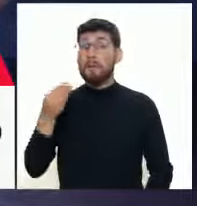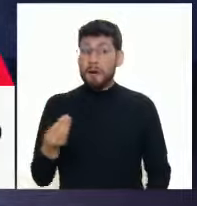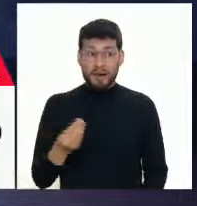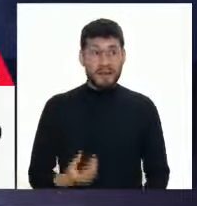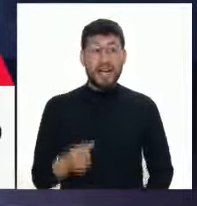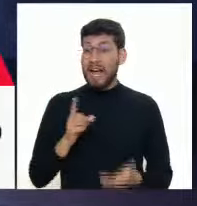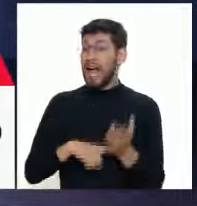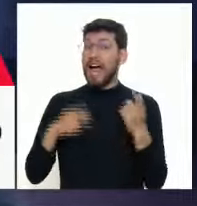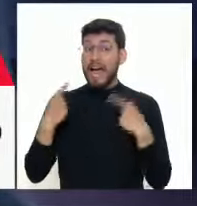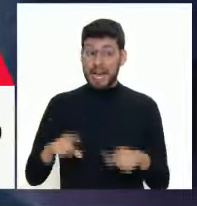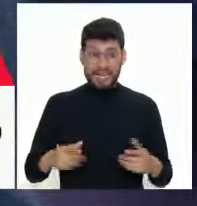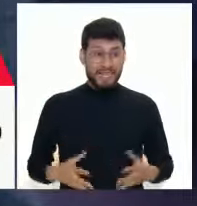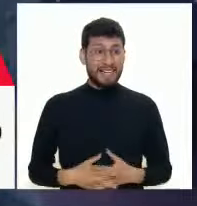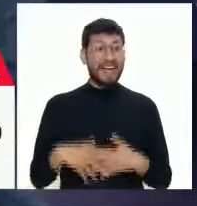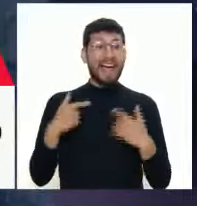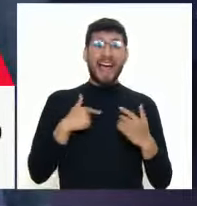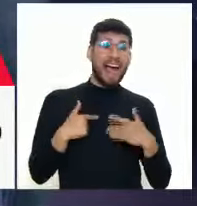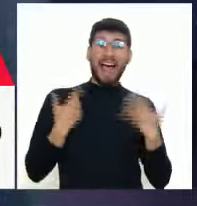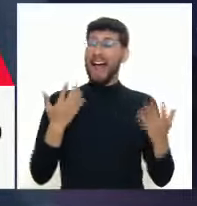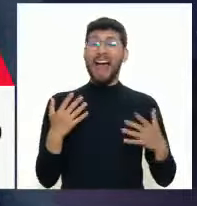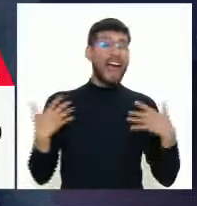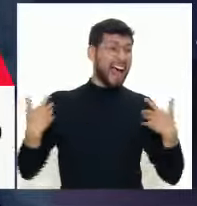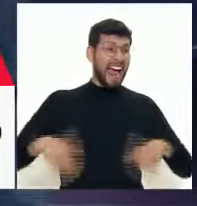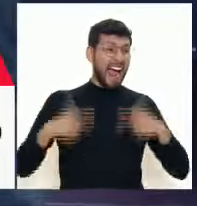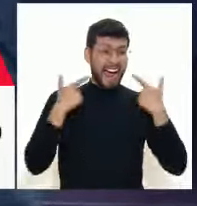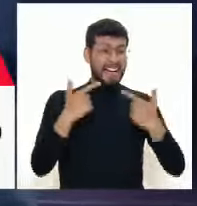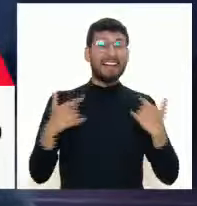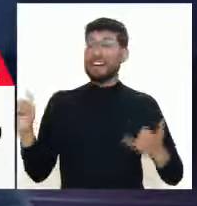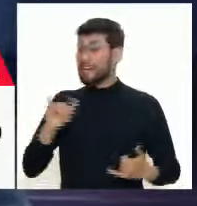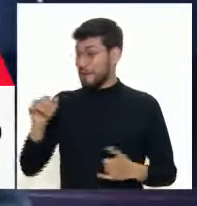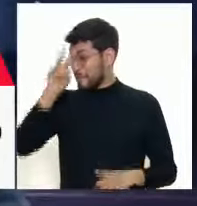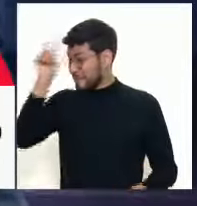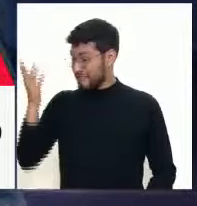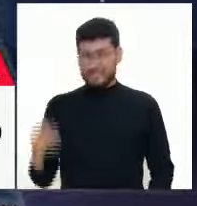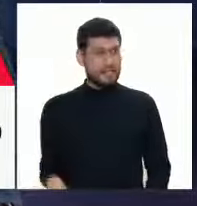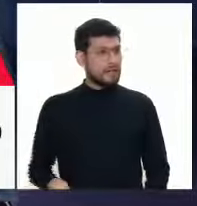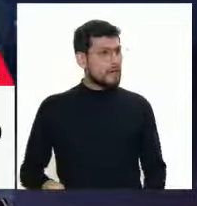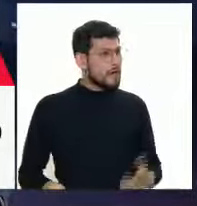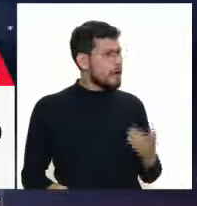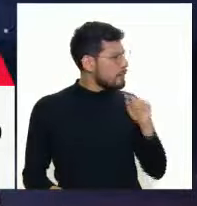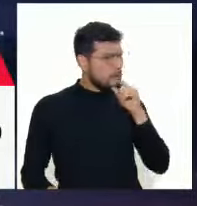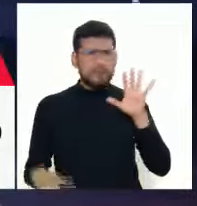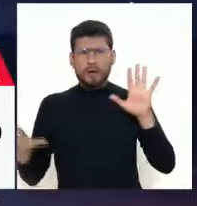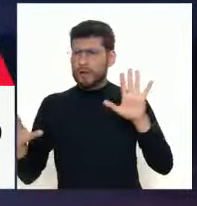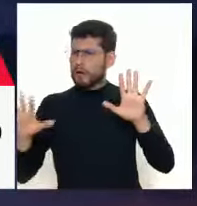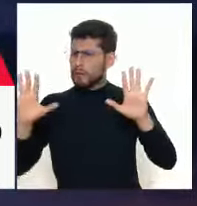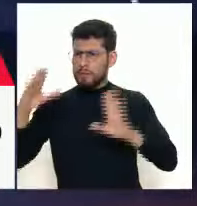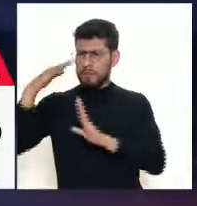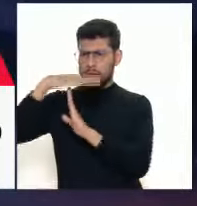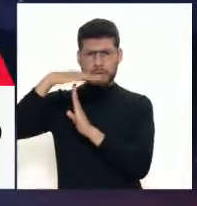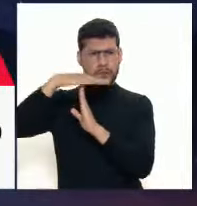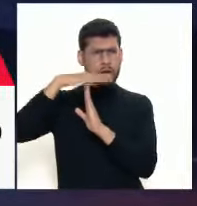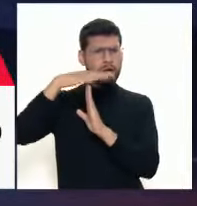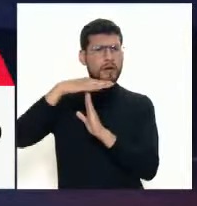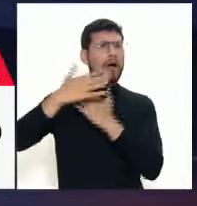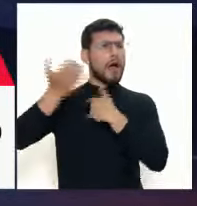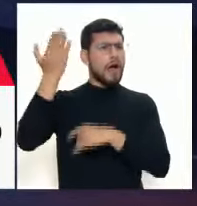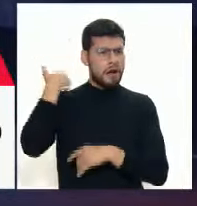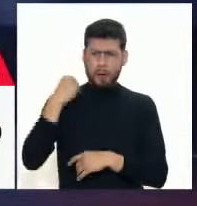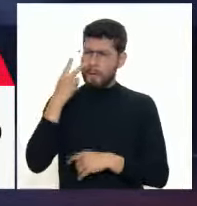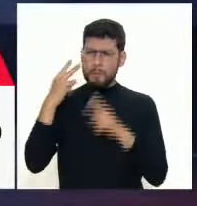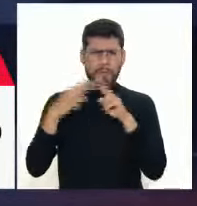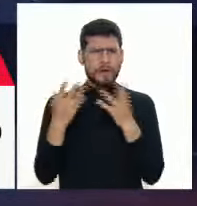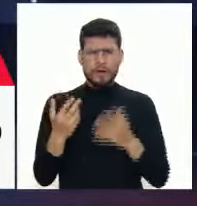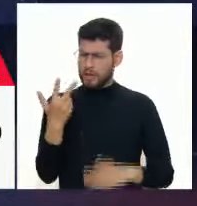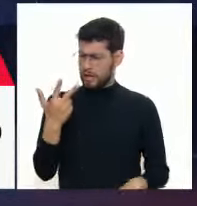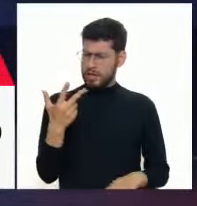Lo que pasa es que Canal IP tiene una estrella increíble, así como nuestro querido Perú. Chicas, un momento. La última vez que los vi